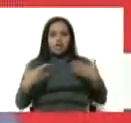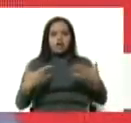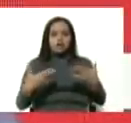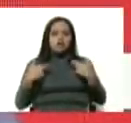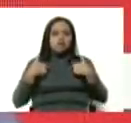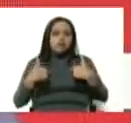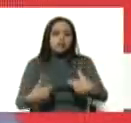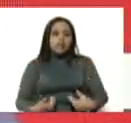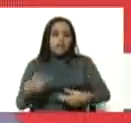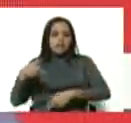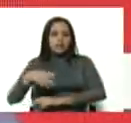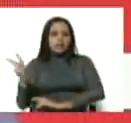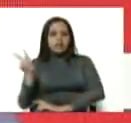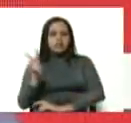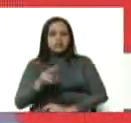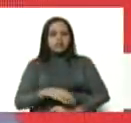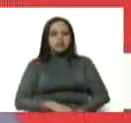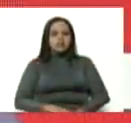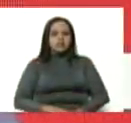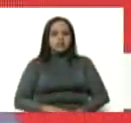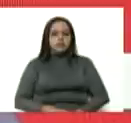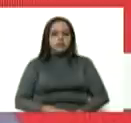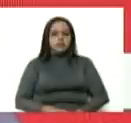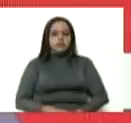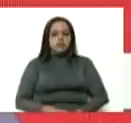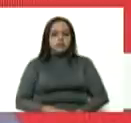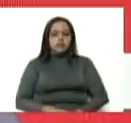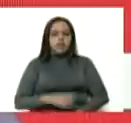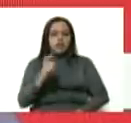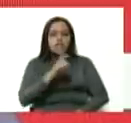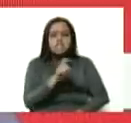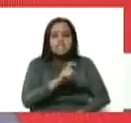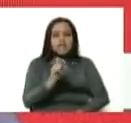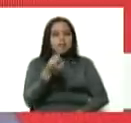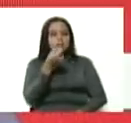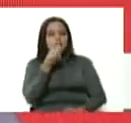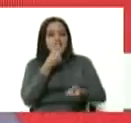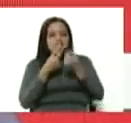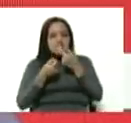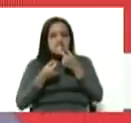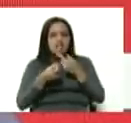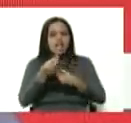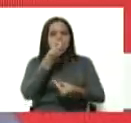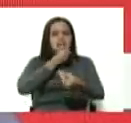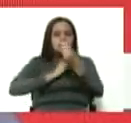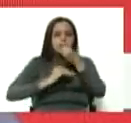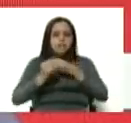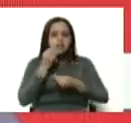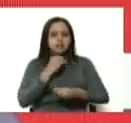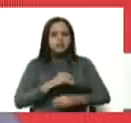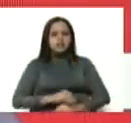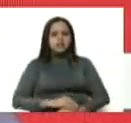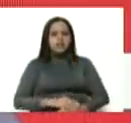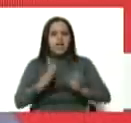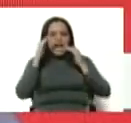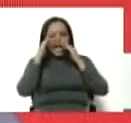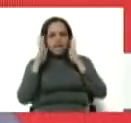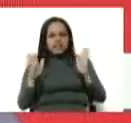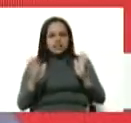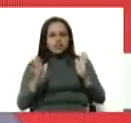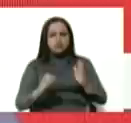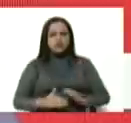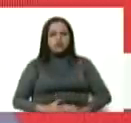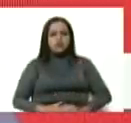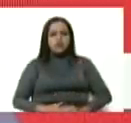humanitaria en Venezuela, que es la provisión de medicamentos, de alimentos, de atender la